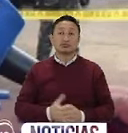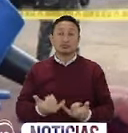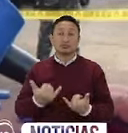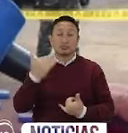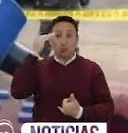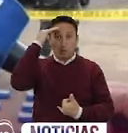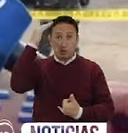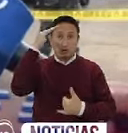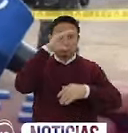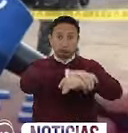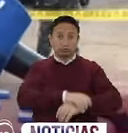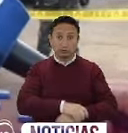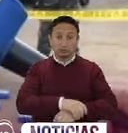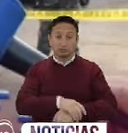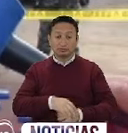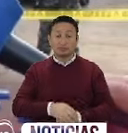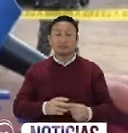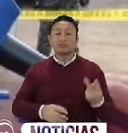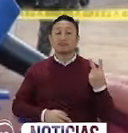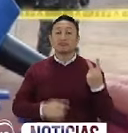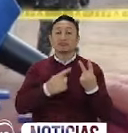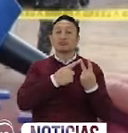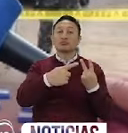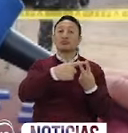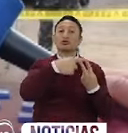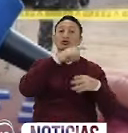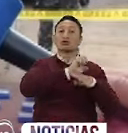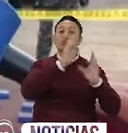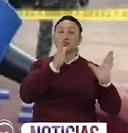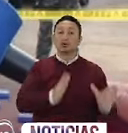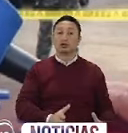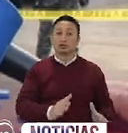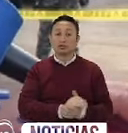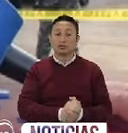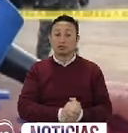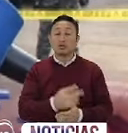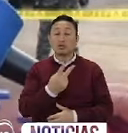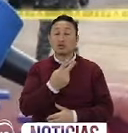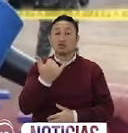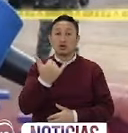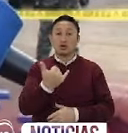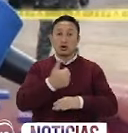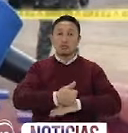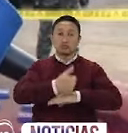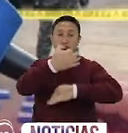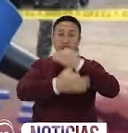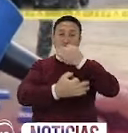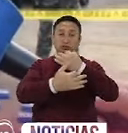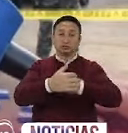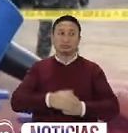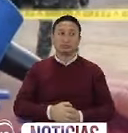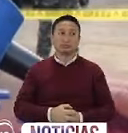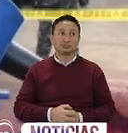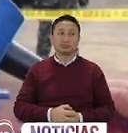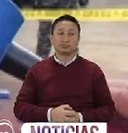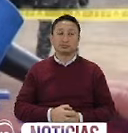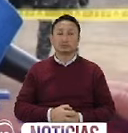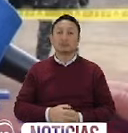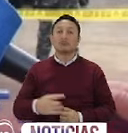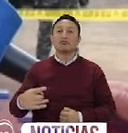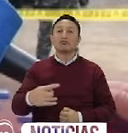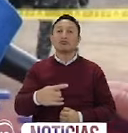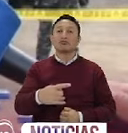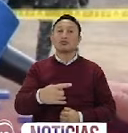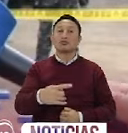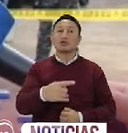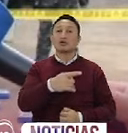policial se realiza la aprehensión de dos ciudadanos de nacionalidad ecuatoriana, los mismos que van a ser puestos ahora de las autoridades competentes para que se resuelva